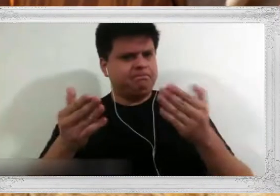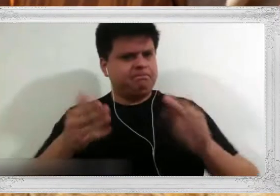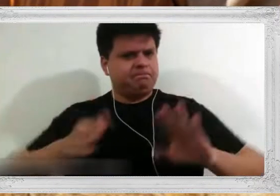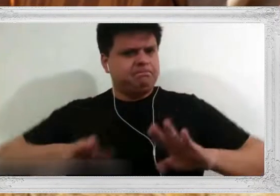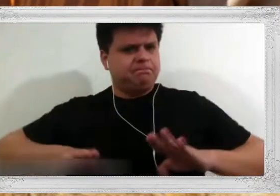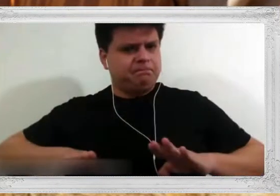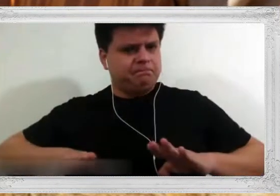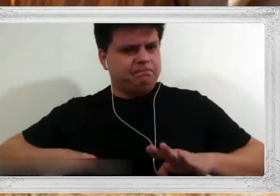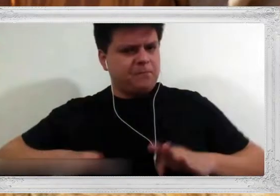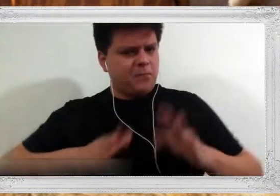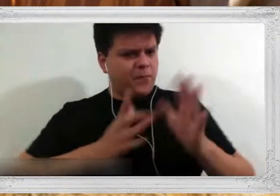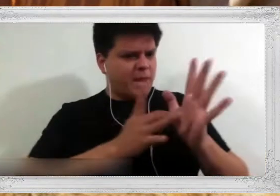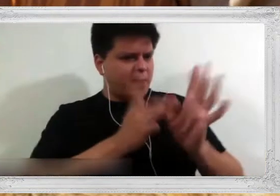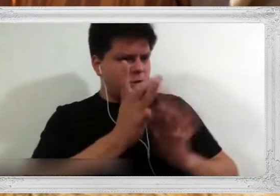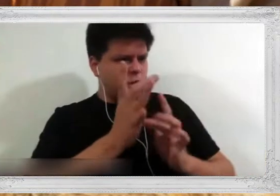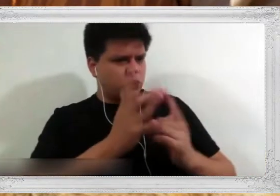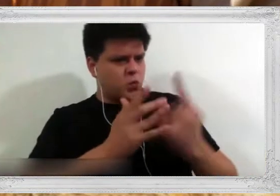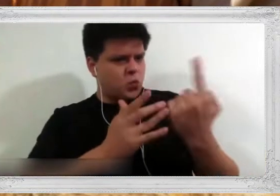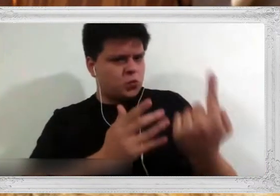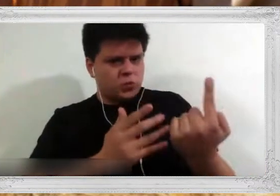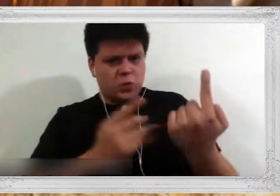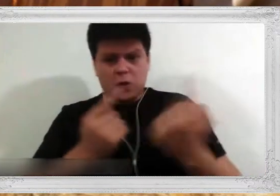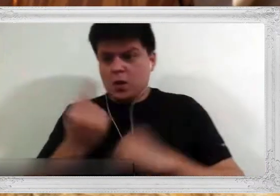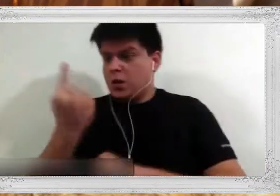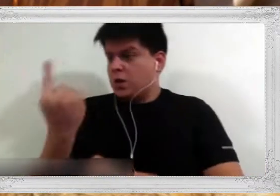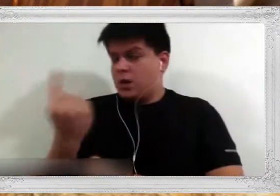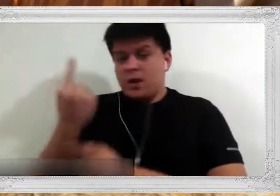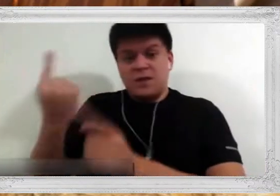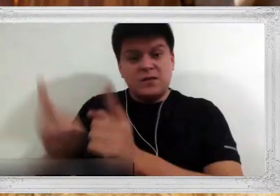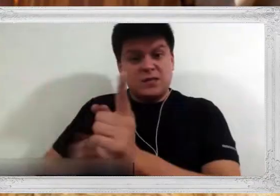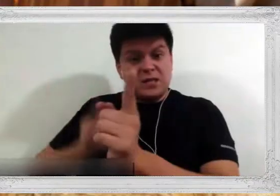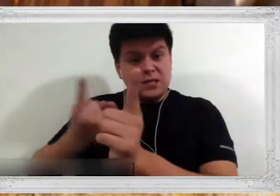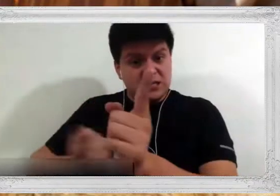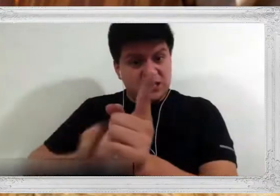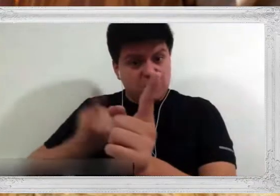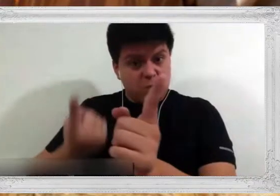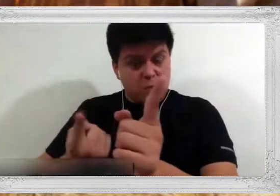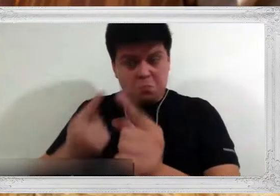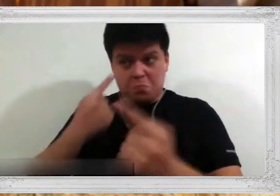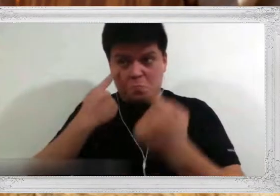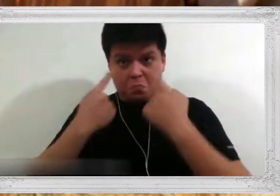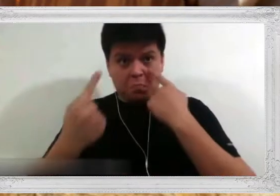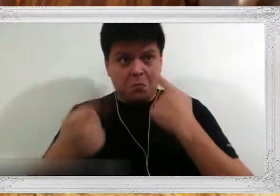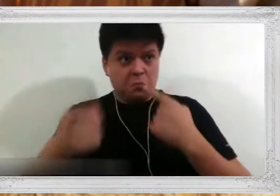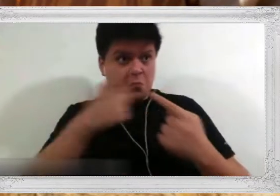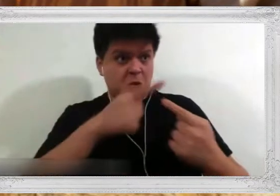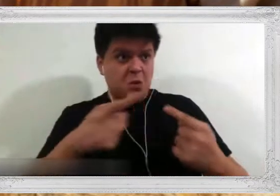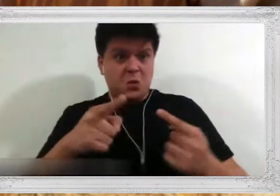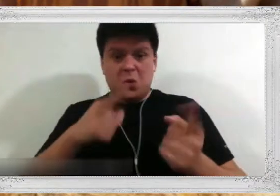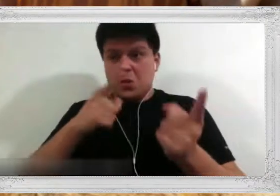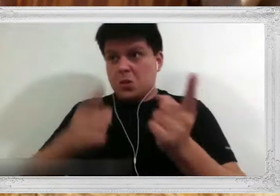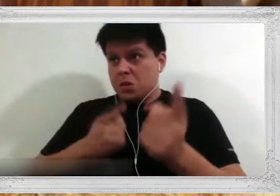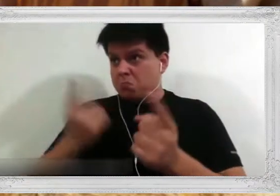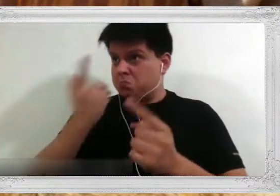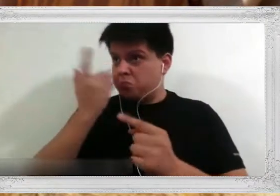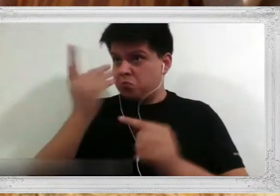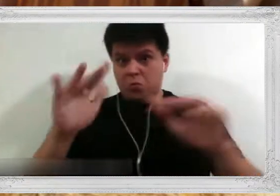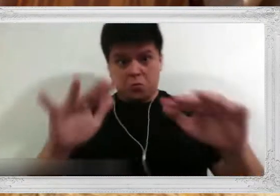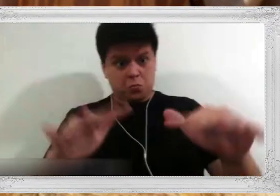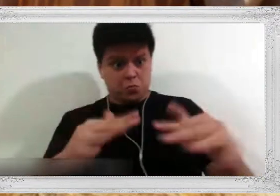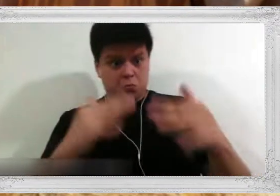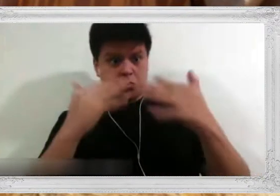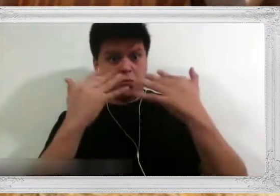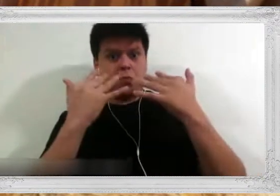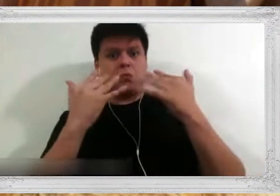discípulos. Frente a la búsqueda de gloria humana por parte de los discípulos, Jesús aparece una